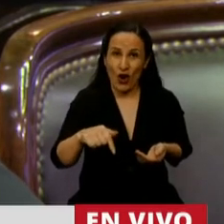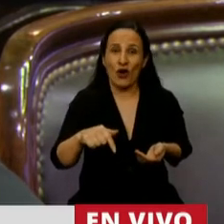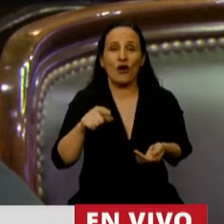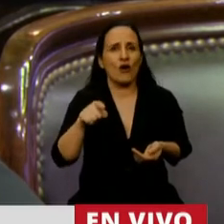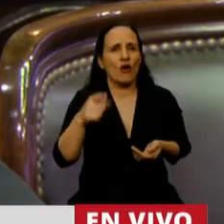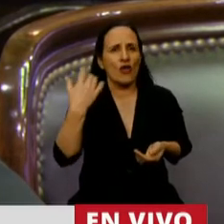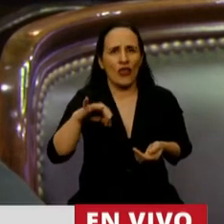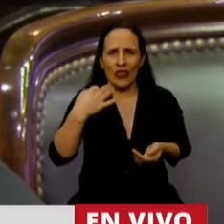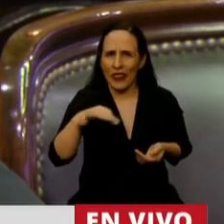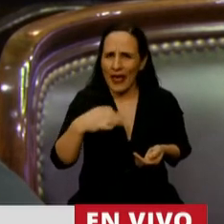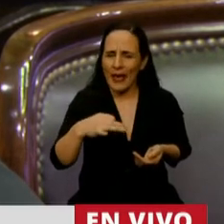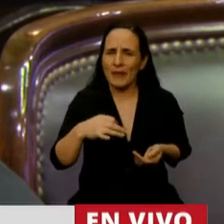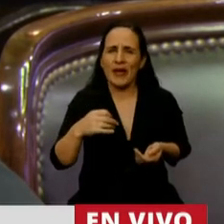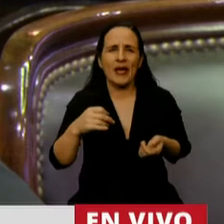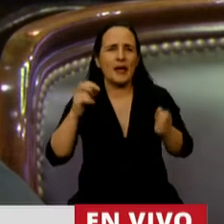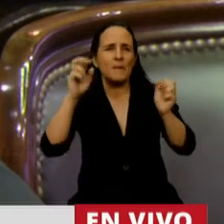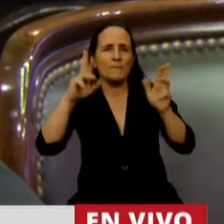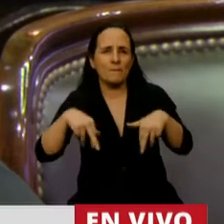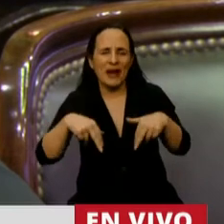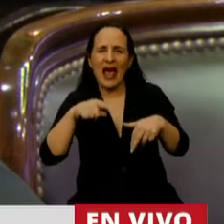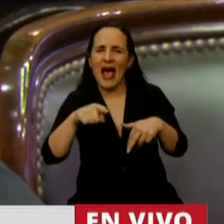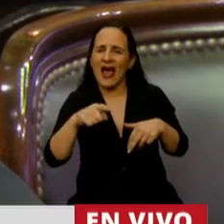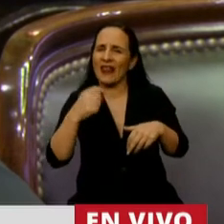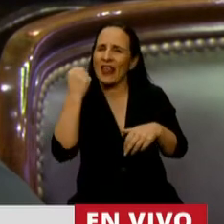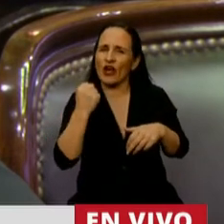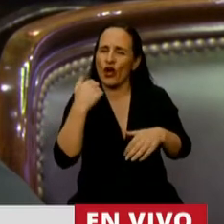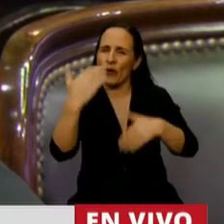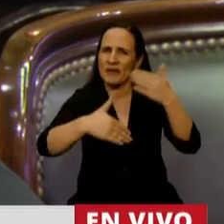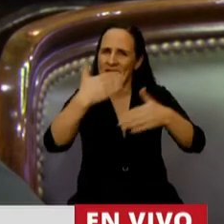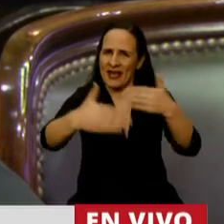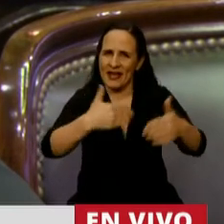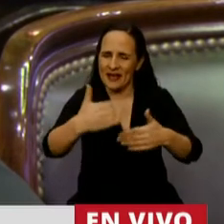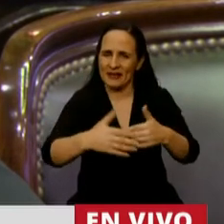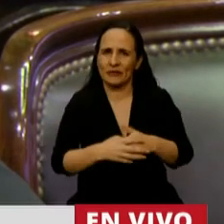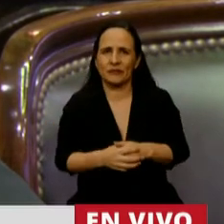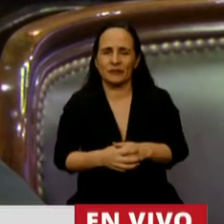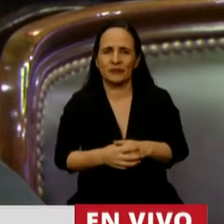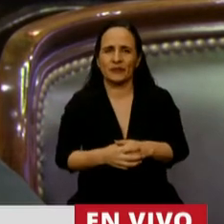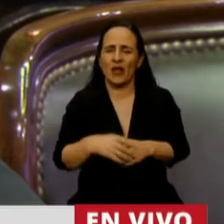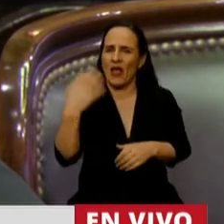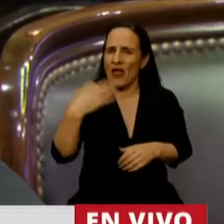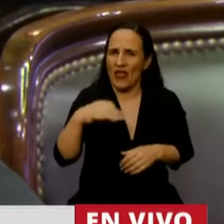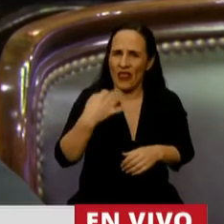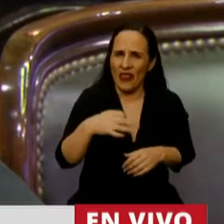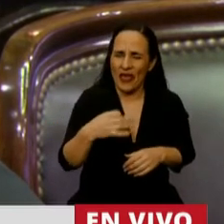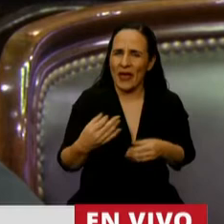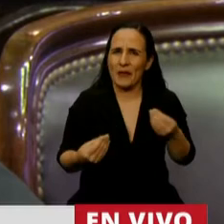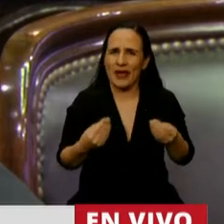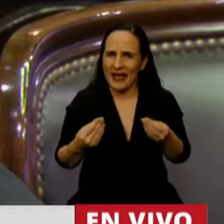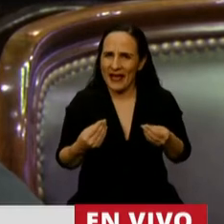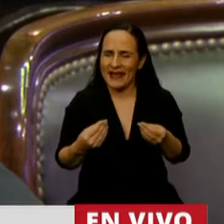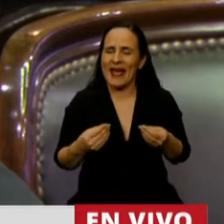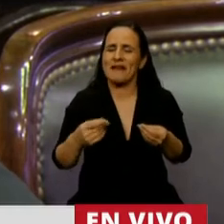defina un programa de recuperación económica de inmediato y convoque al conjunto de los sectores del